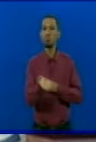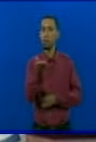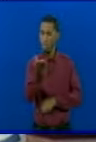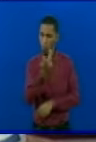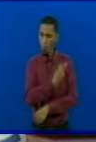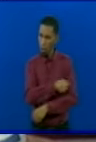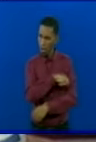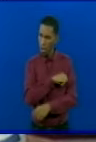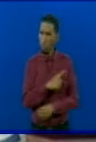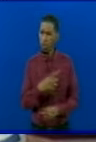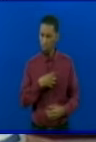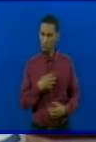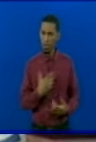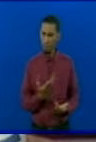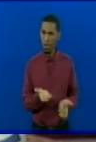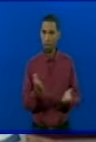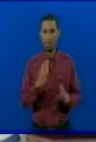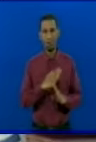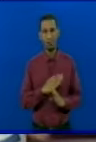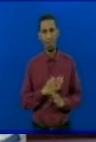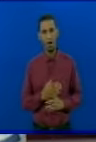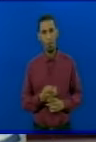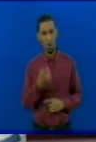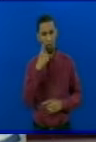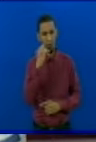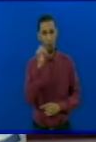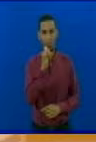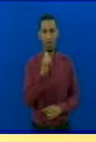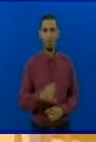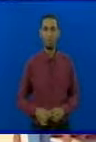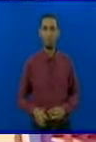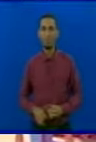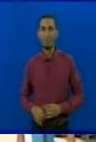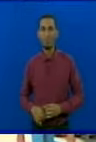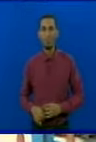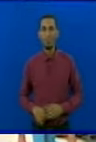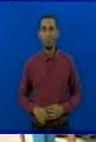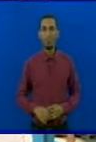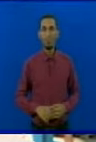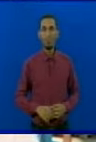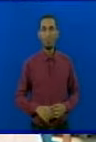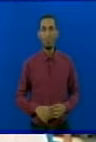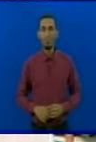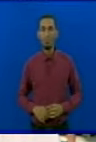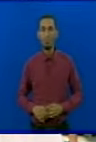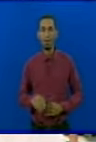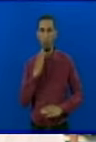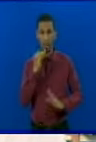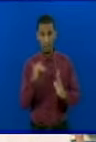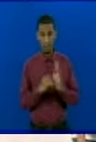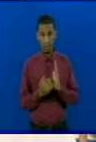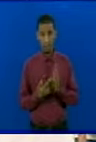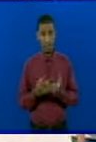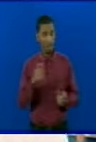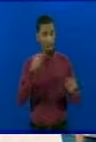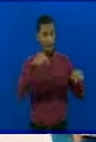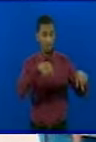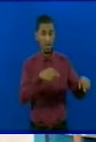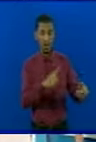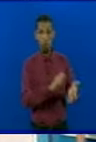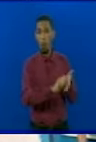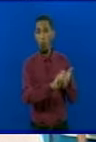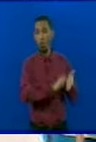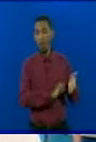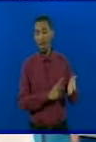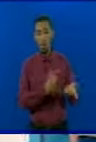tiene en nuestro Santiago de Cuba. Ahí les van otros criterios. Muy buenas tardes, nos encontramos en una de las bodegas del municipio